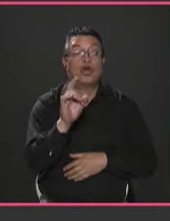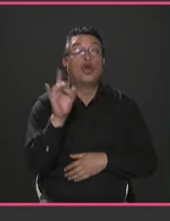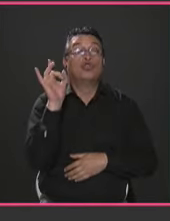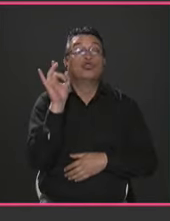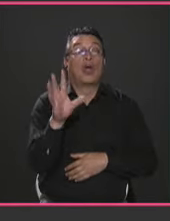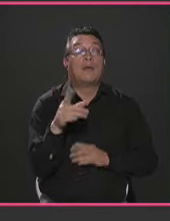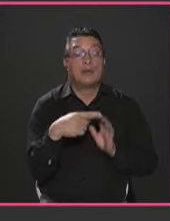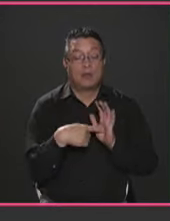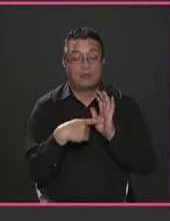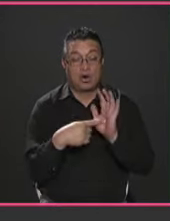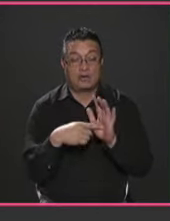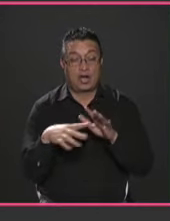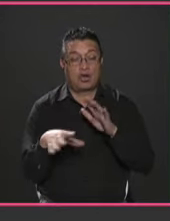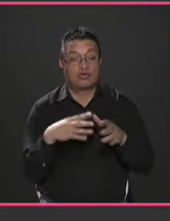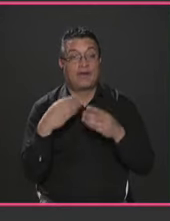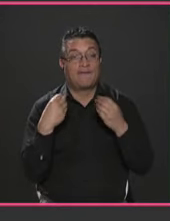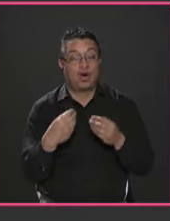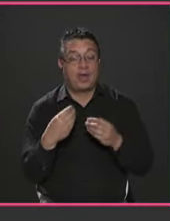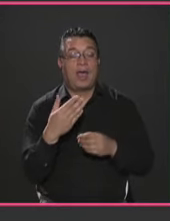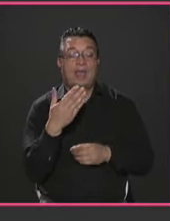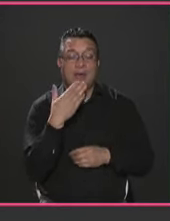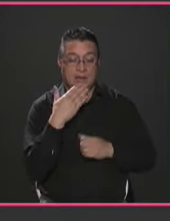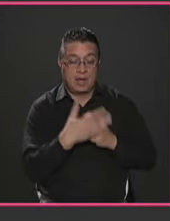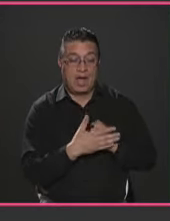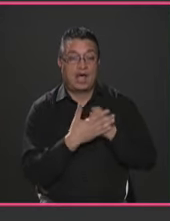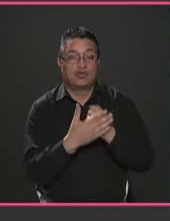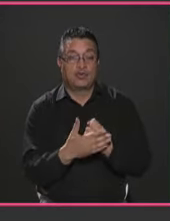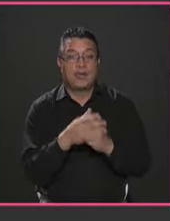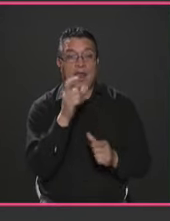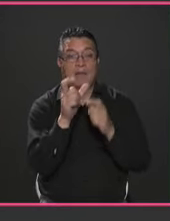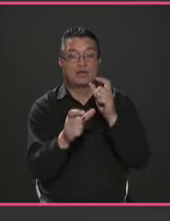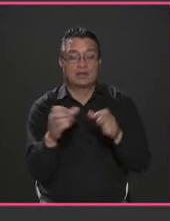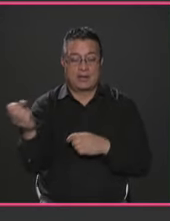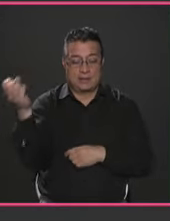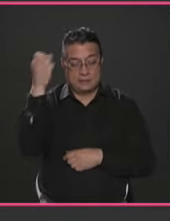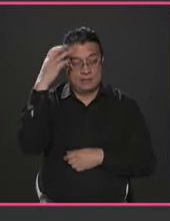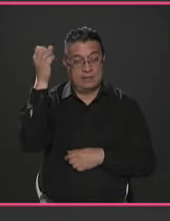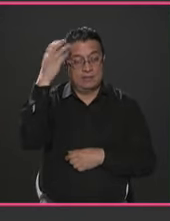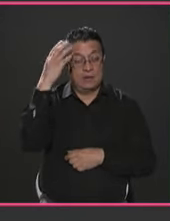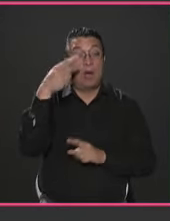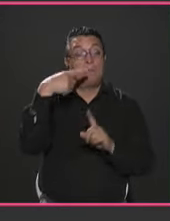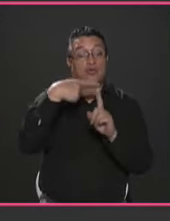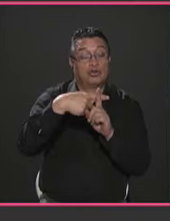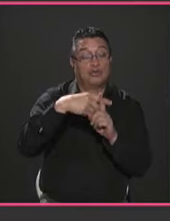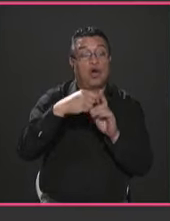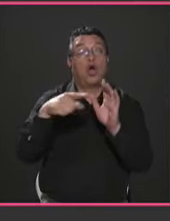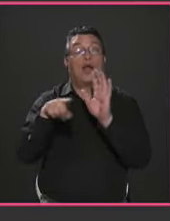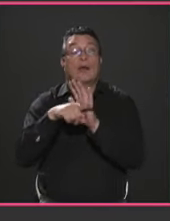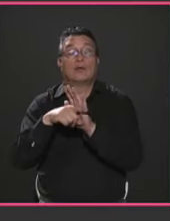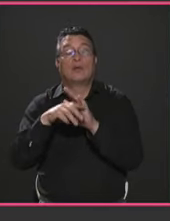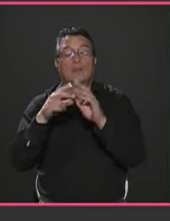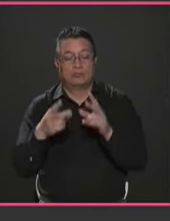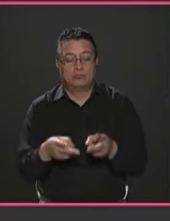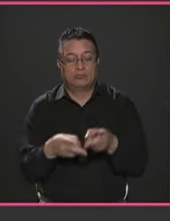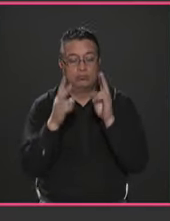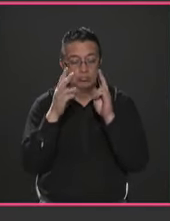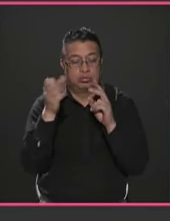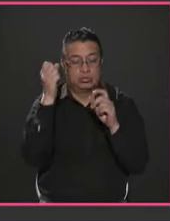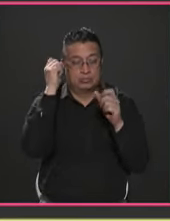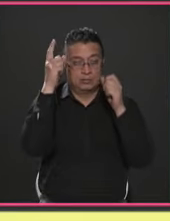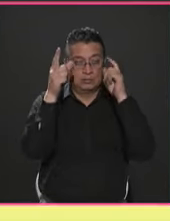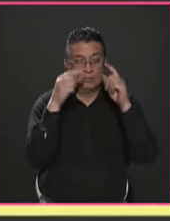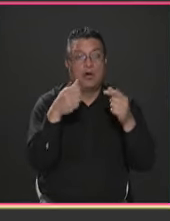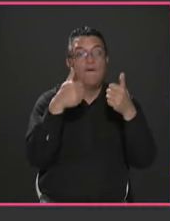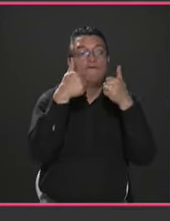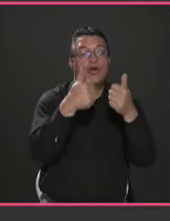refleja esas cosas buenas y esas preocupaciones sino que le ayuda a las personas a aprender y para bien o para mal le permite a las personas comprender lo que es bueno y